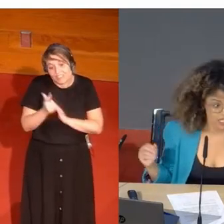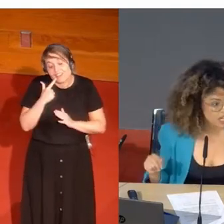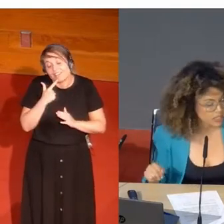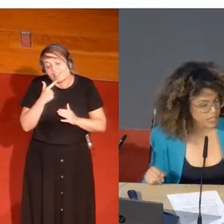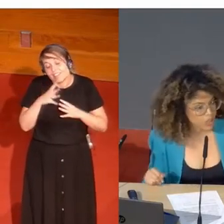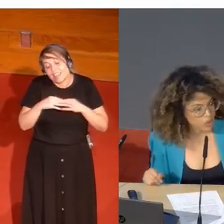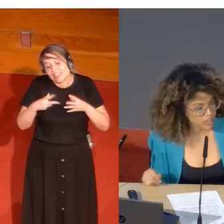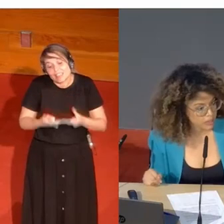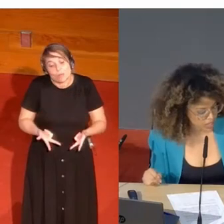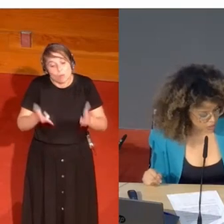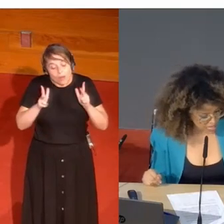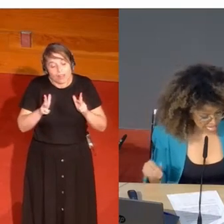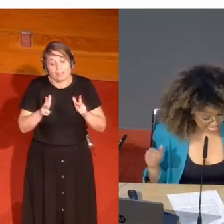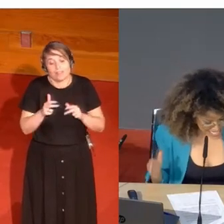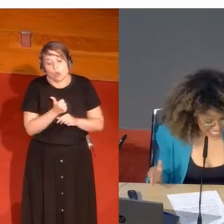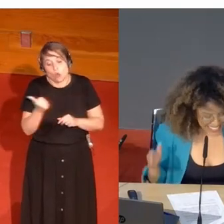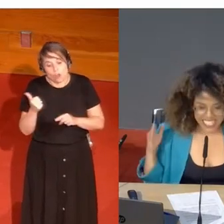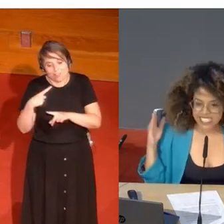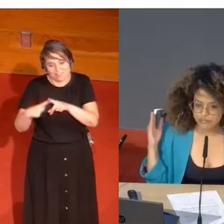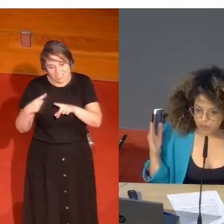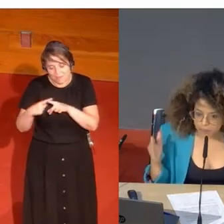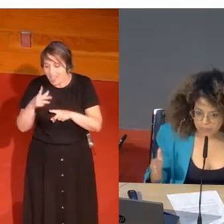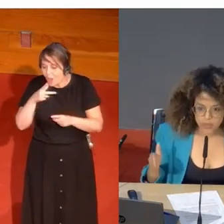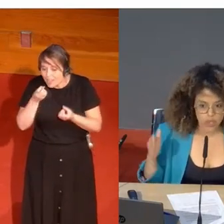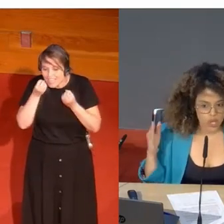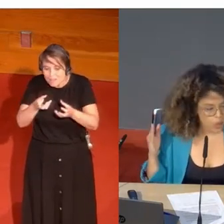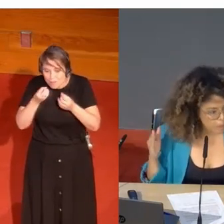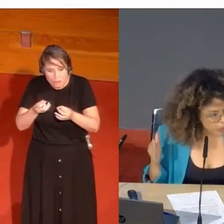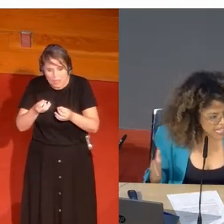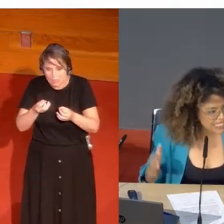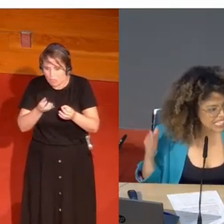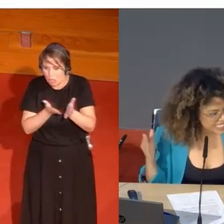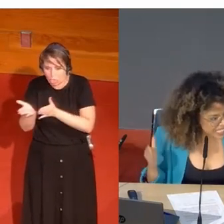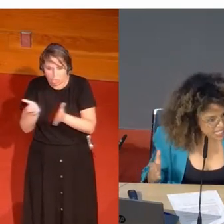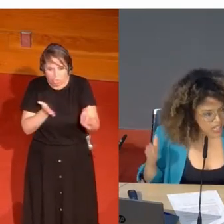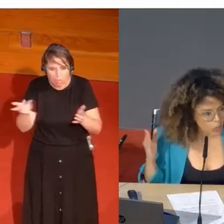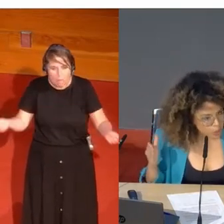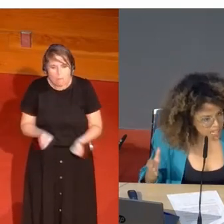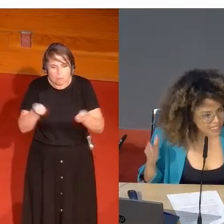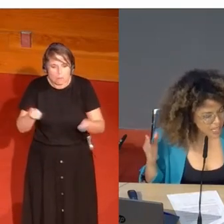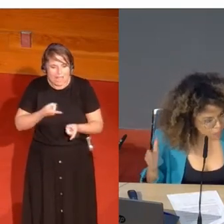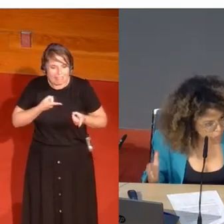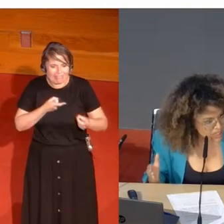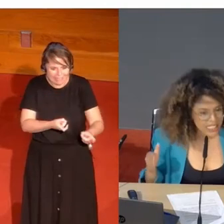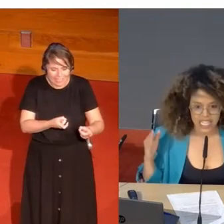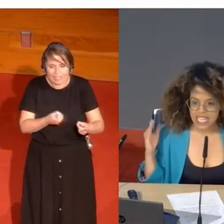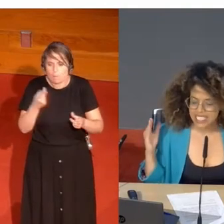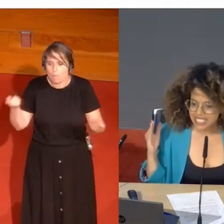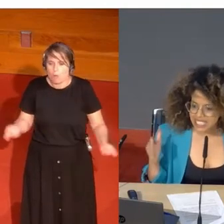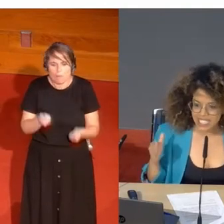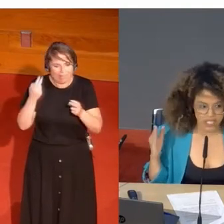democracias de oriente medio esté desinformando con propaganda de guerra con propaganda